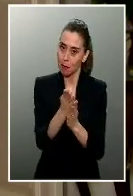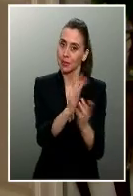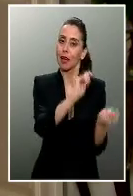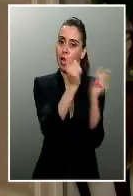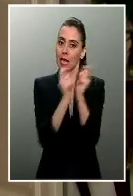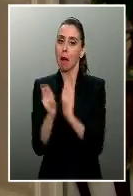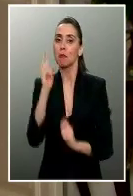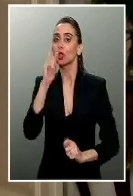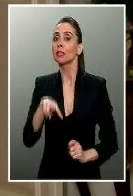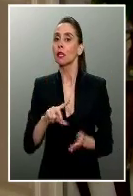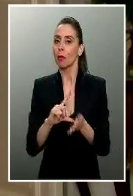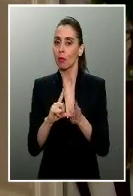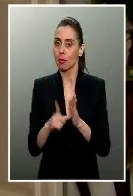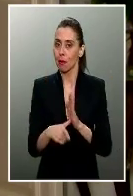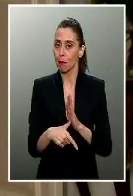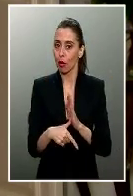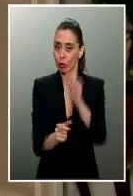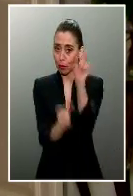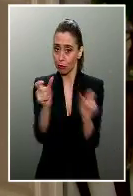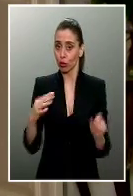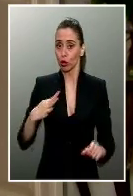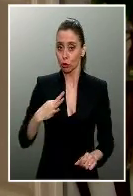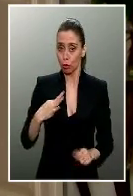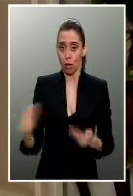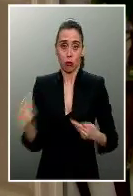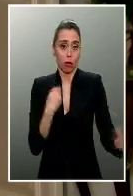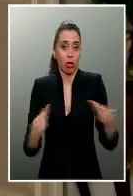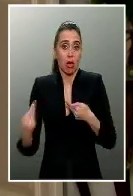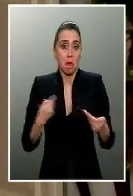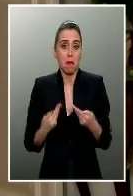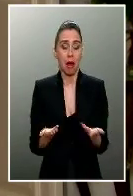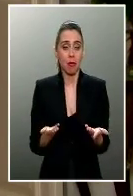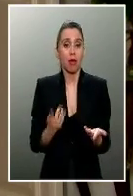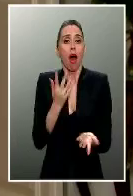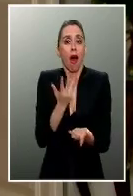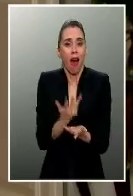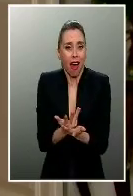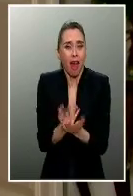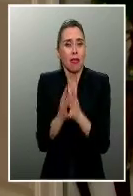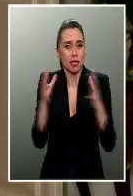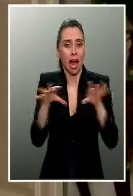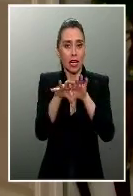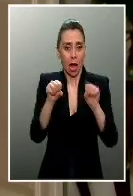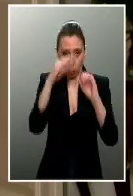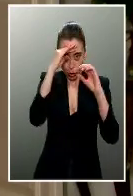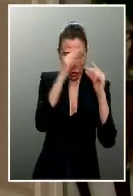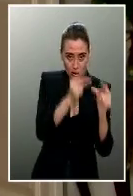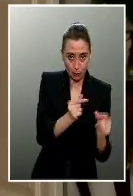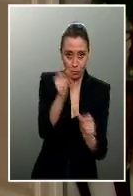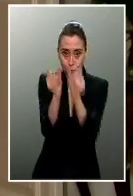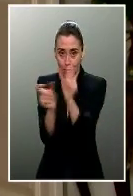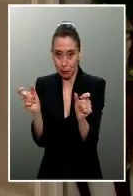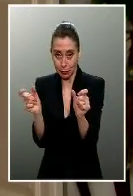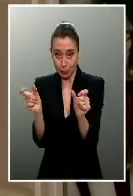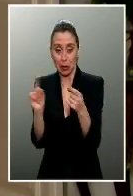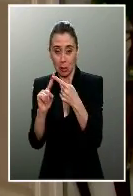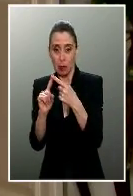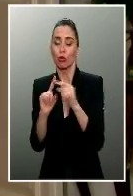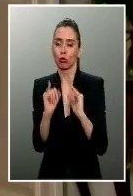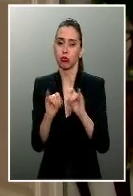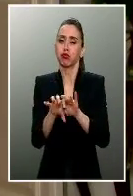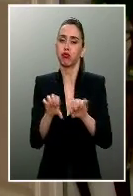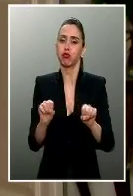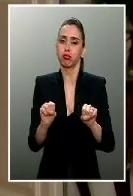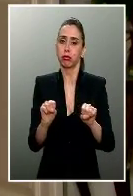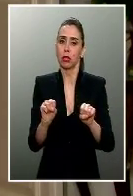cambios sin demora los ciudadanos nos lo demandan y existe una amplia cuerda entre los expertos y entre los actores involucrados